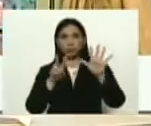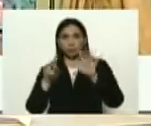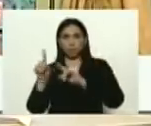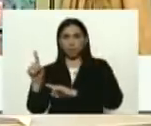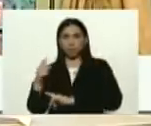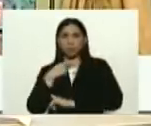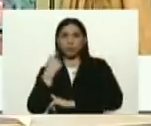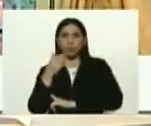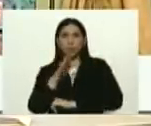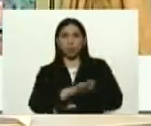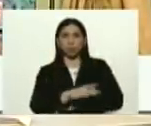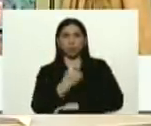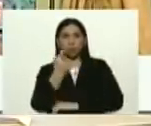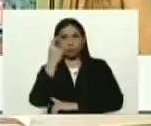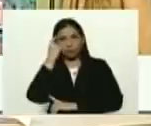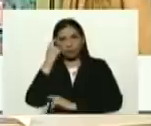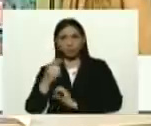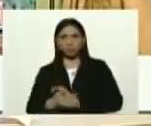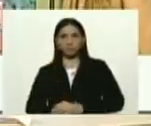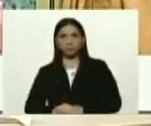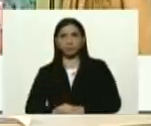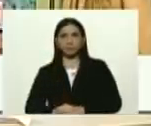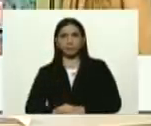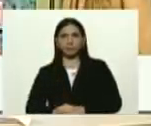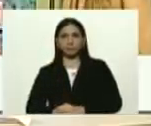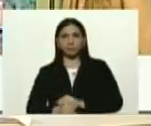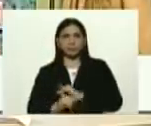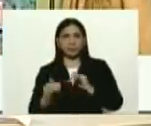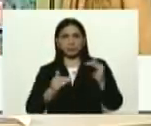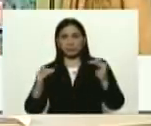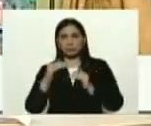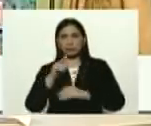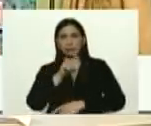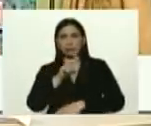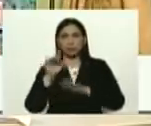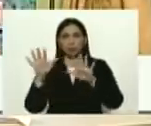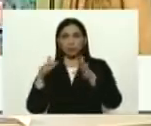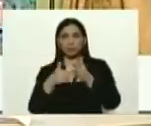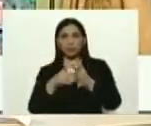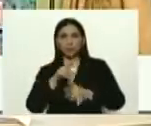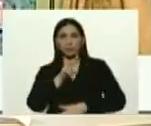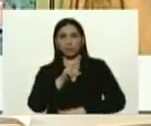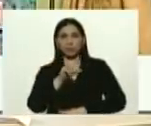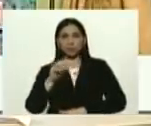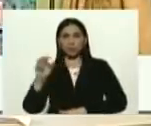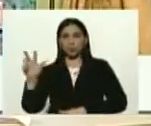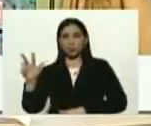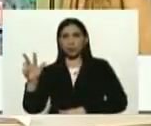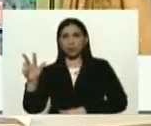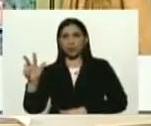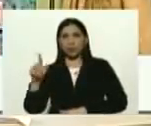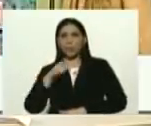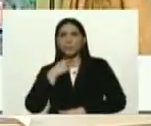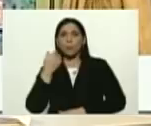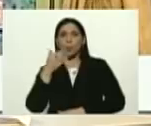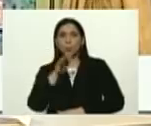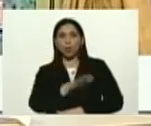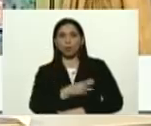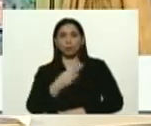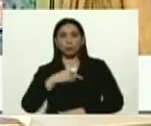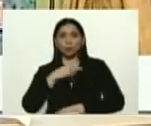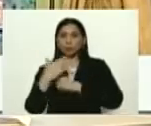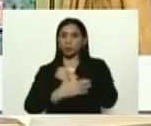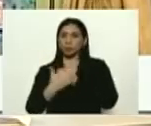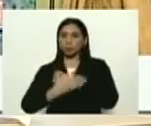971 muertos en un día. Y ya llega a 110.113 muertos, fallecidos. Nuestras